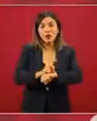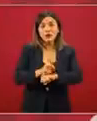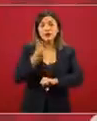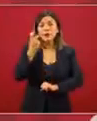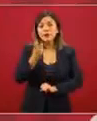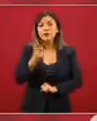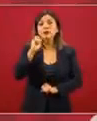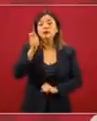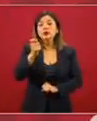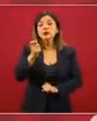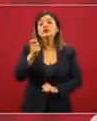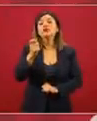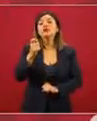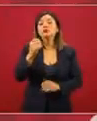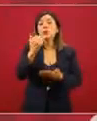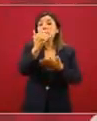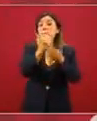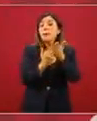es de menos